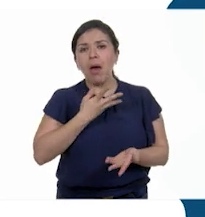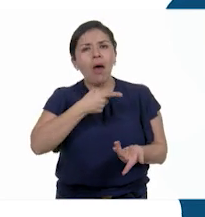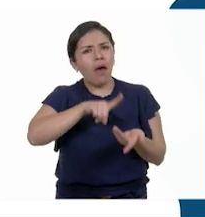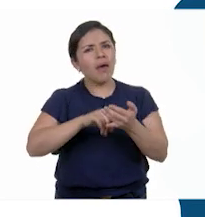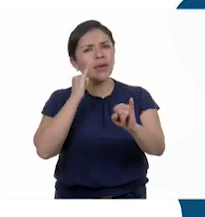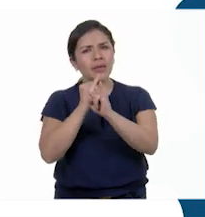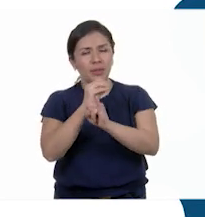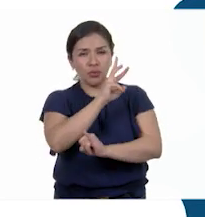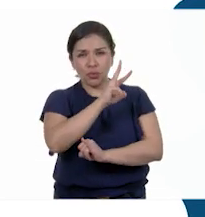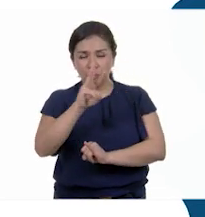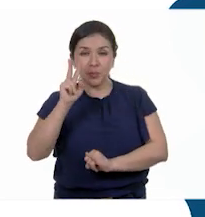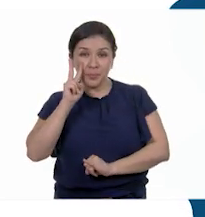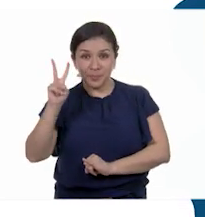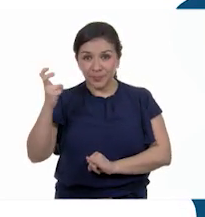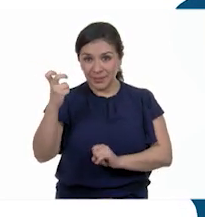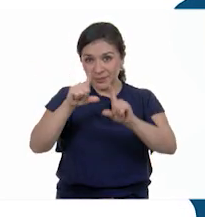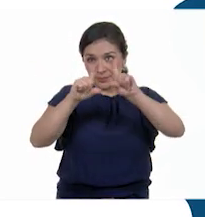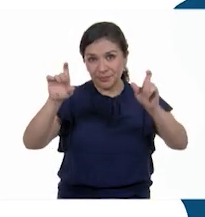la página